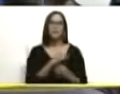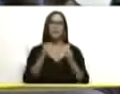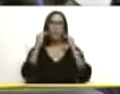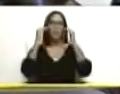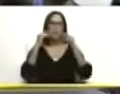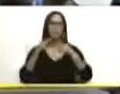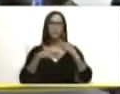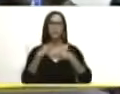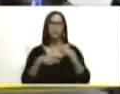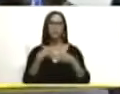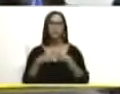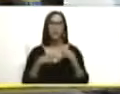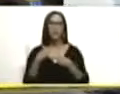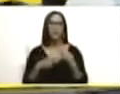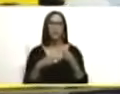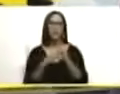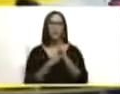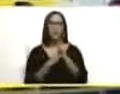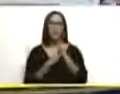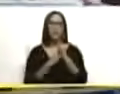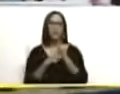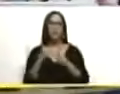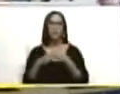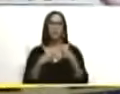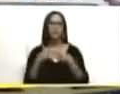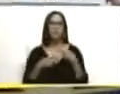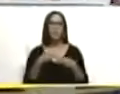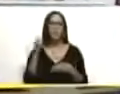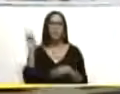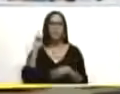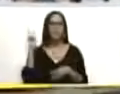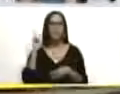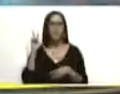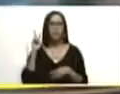comandante revolucionario, líder revolucionario de Venezuela.